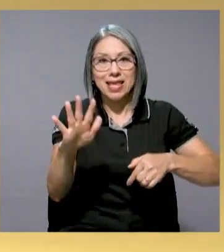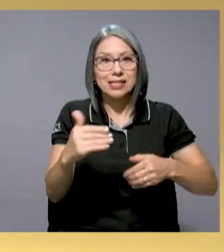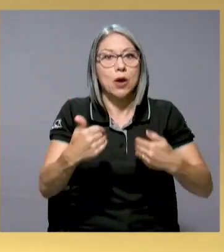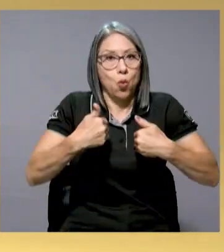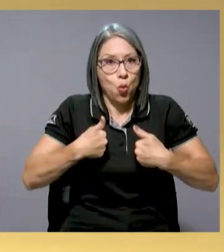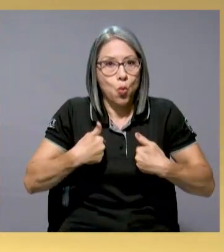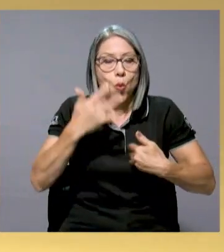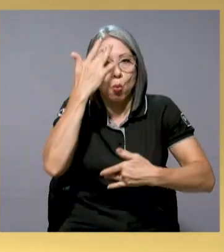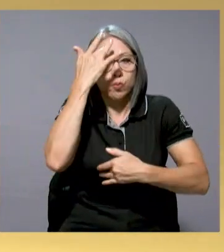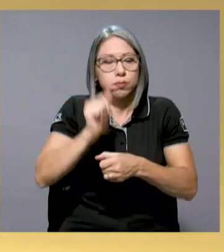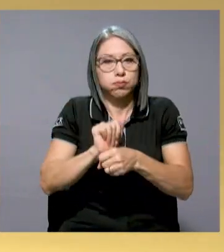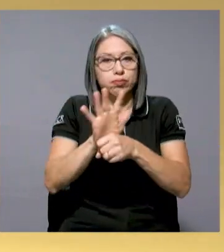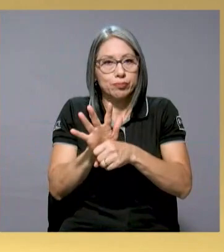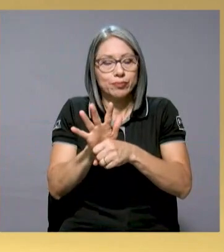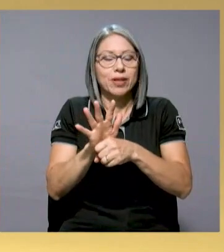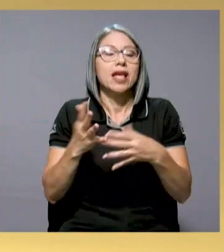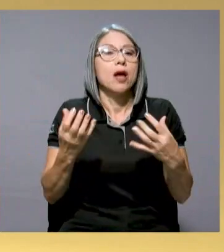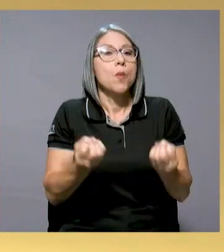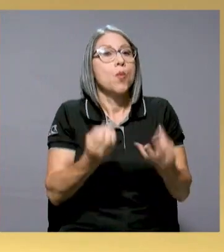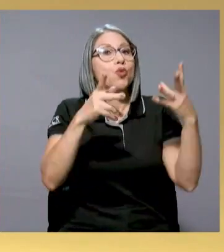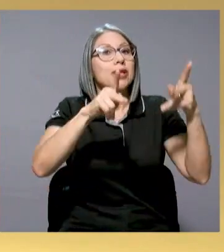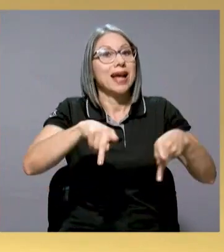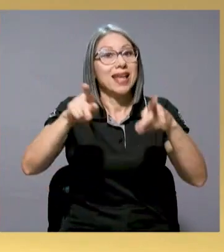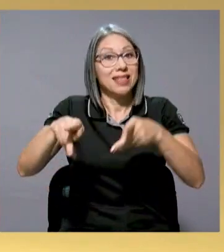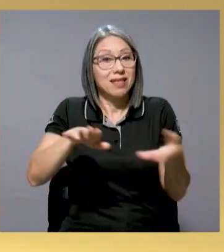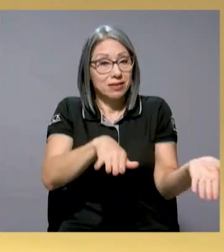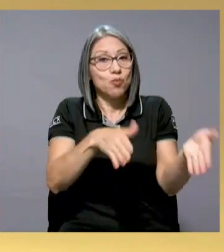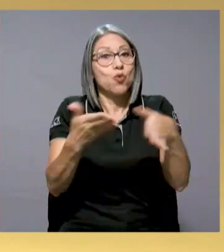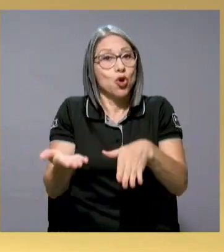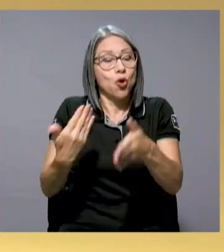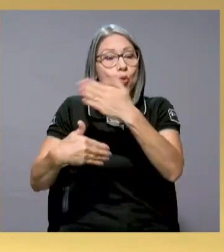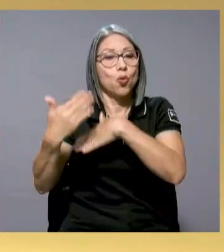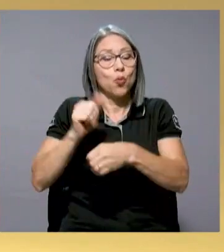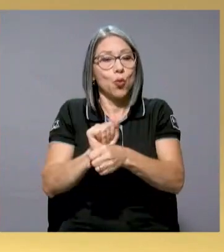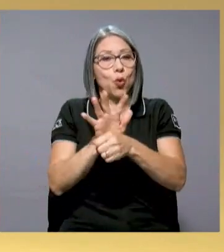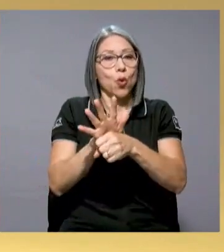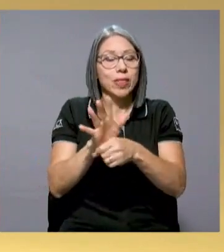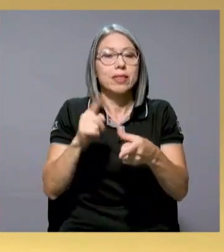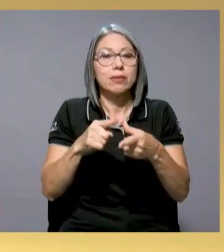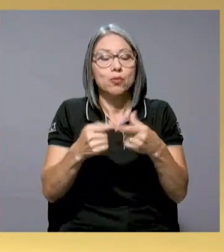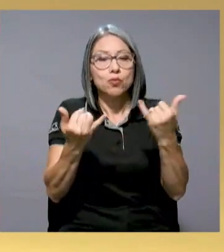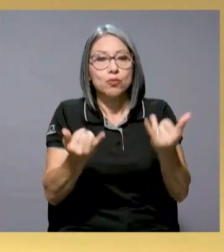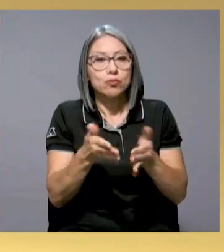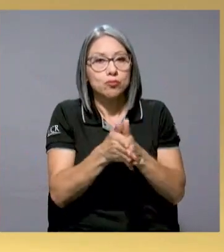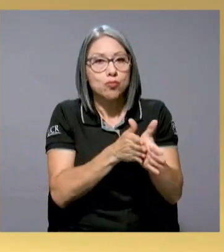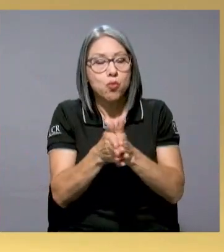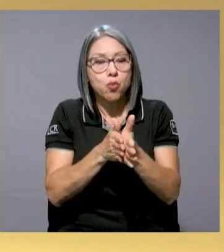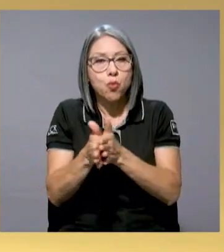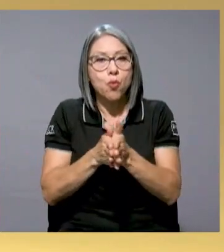y que mucha gente se murió por COVID. Entonces, aprovecho para